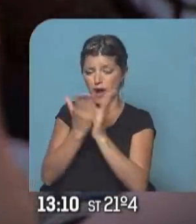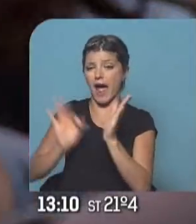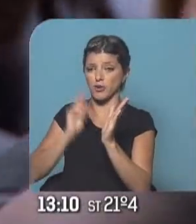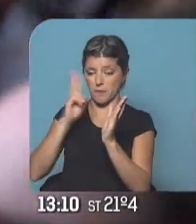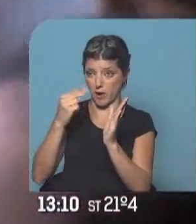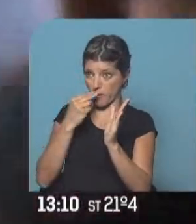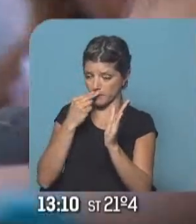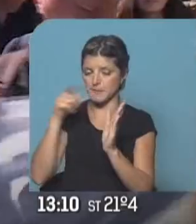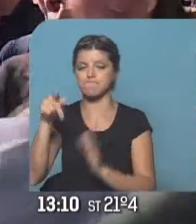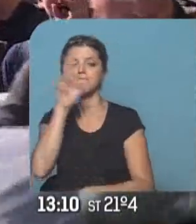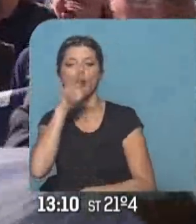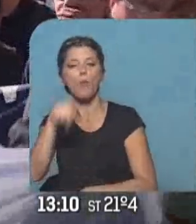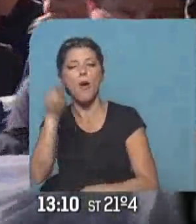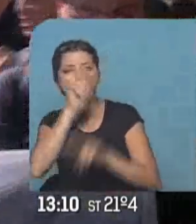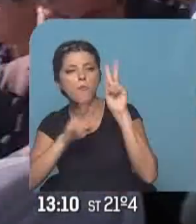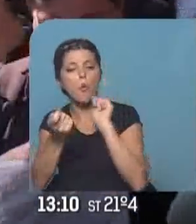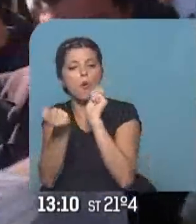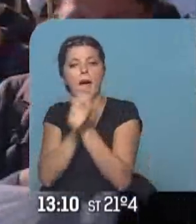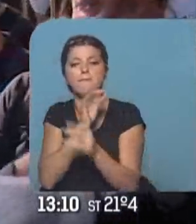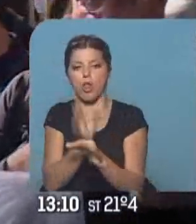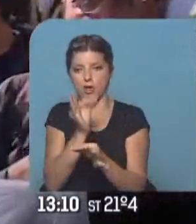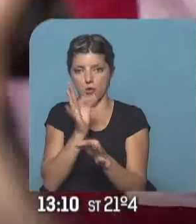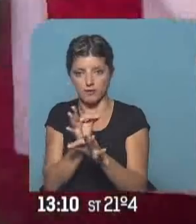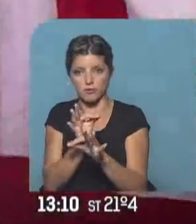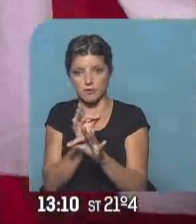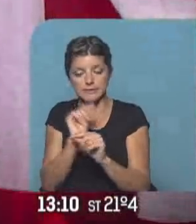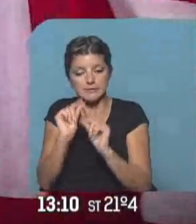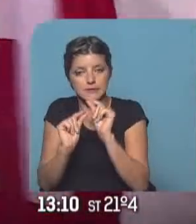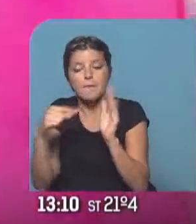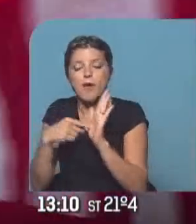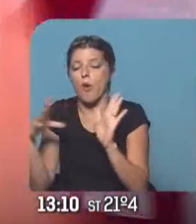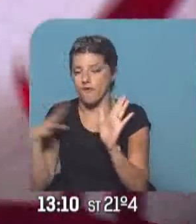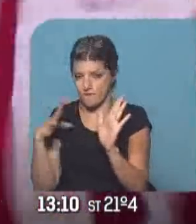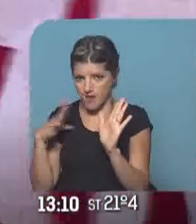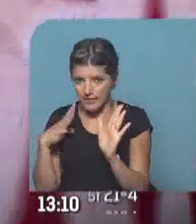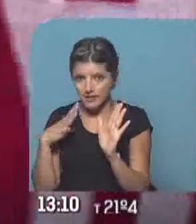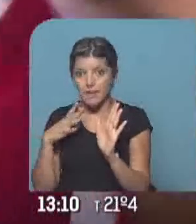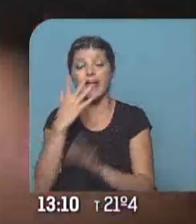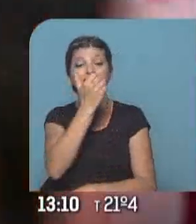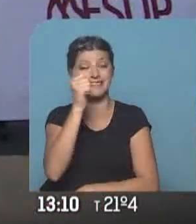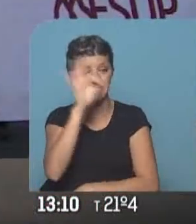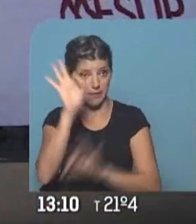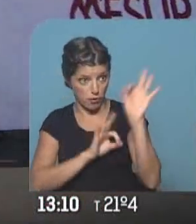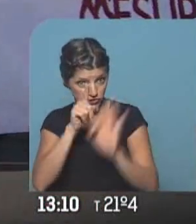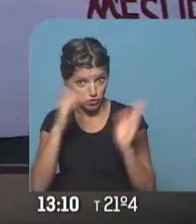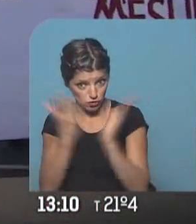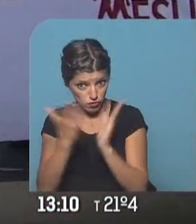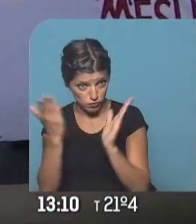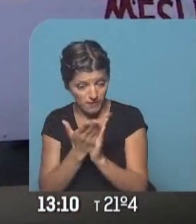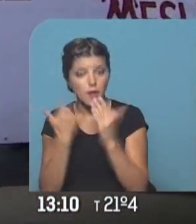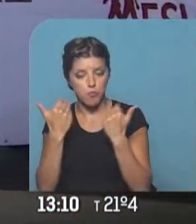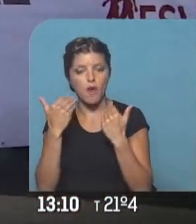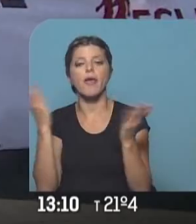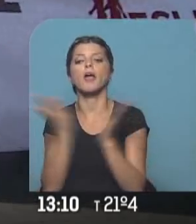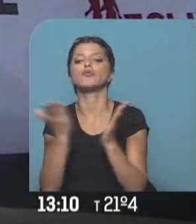Bachelet encaró una reforma educativa gradual, aunque incompleta, logrando que el 60% de los estudiantes más humildes pueda